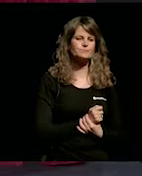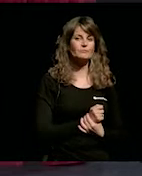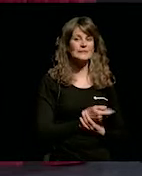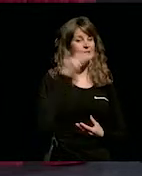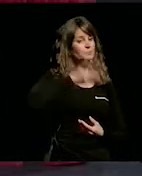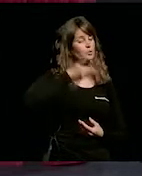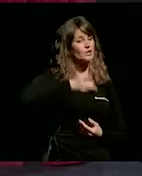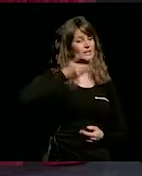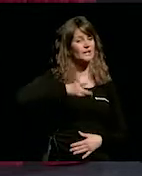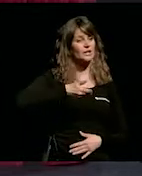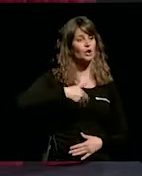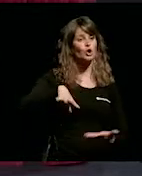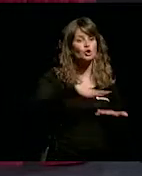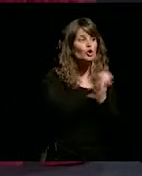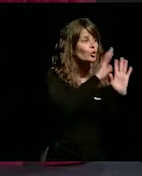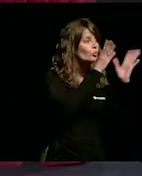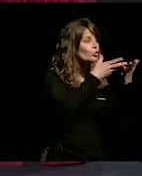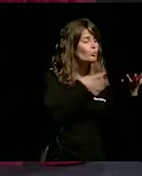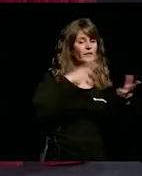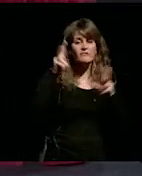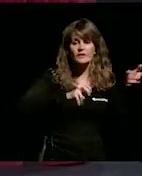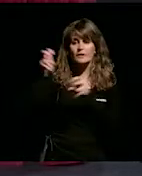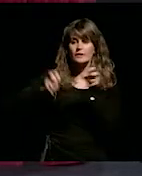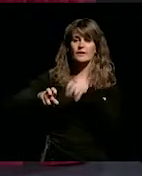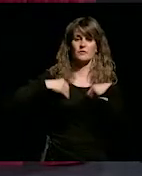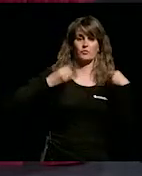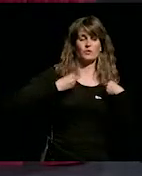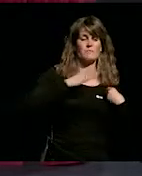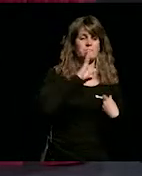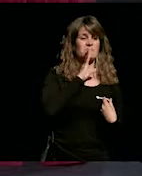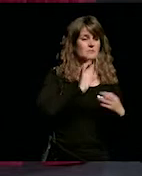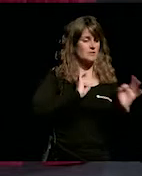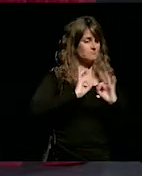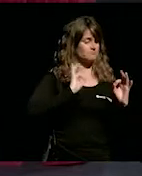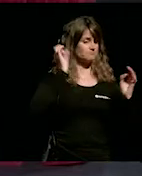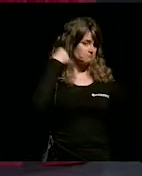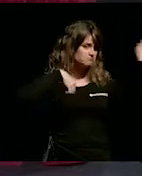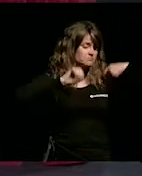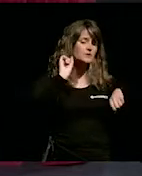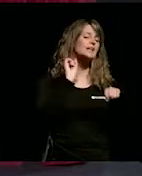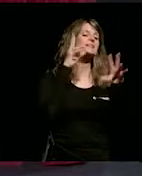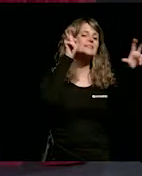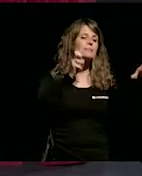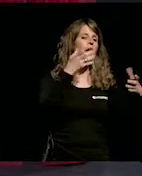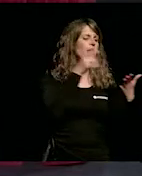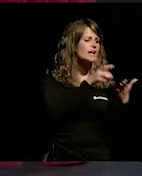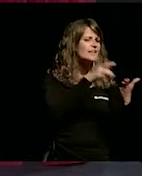Es importante que todo el mundo pueda venir a disfrutar de estas funciones de gran calidad sin pagar por la entrada y